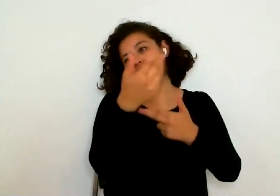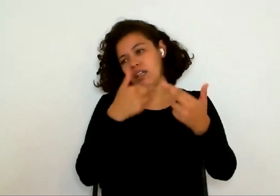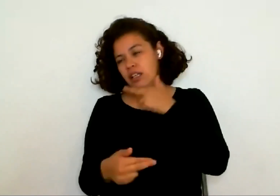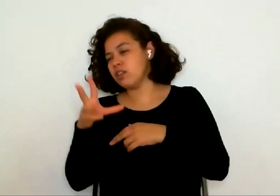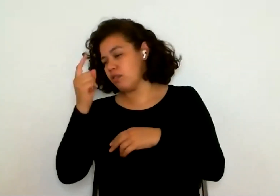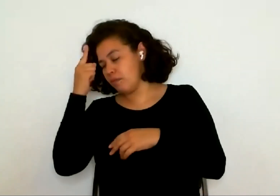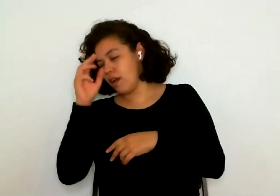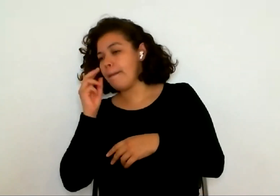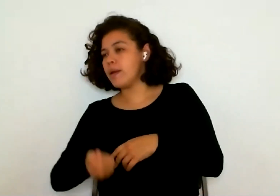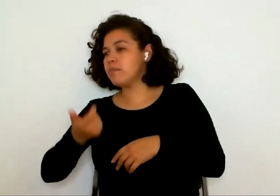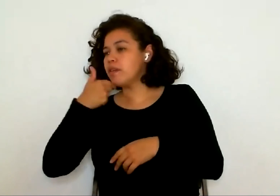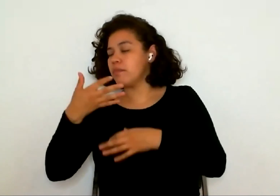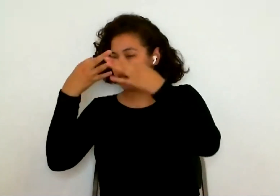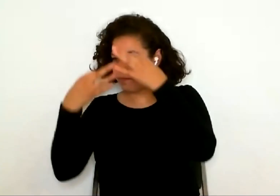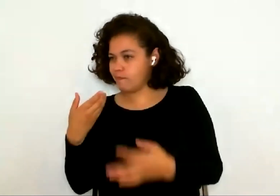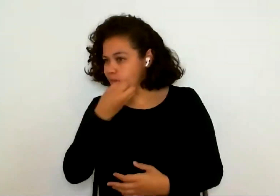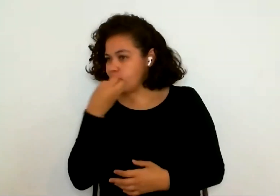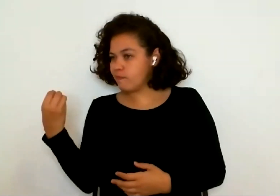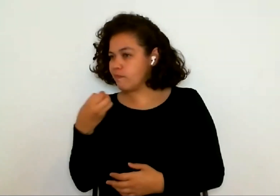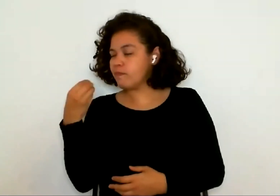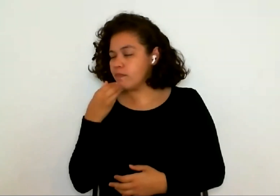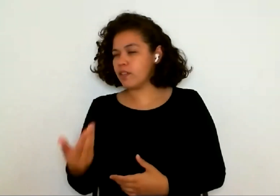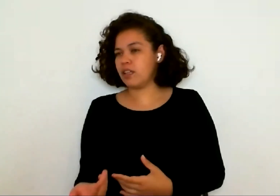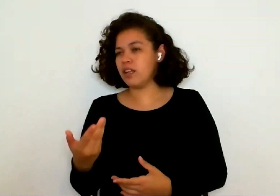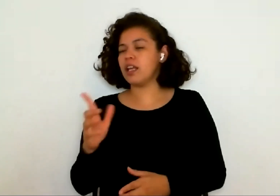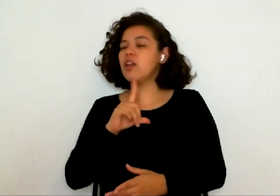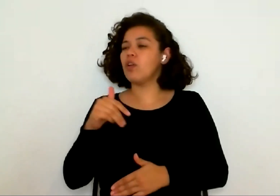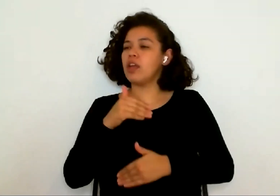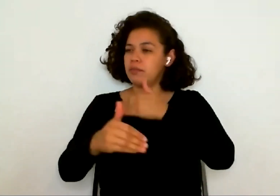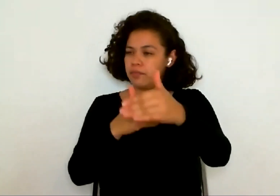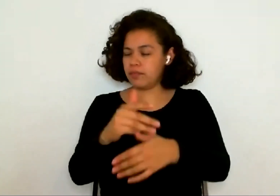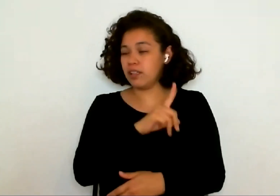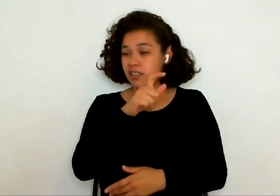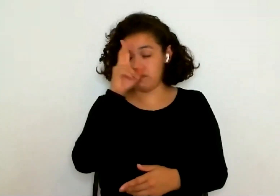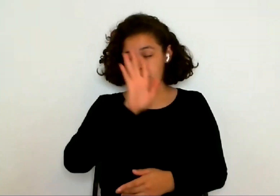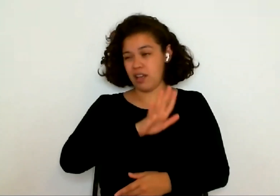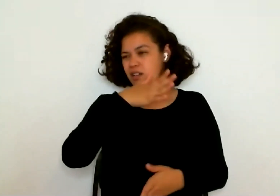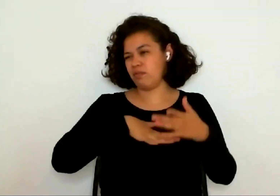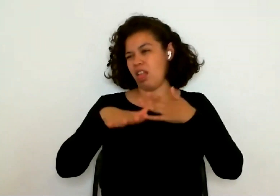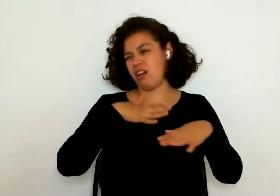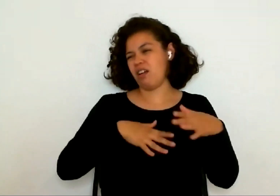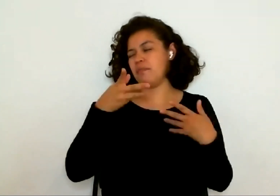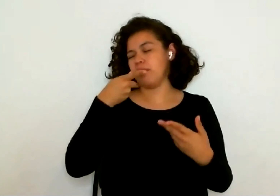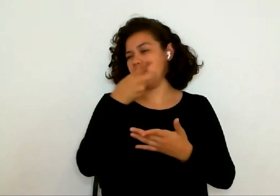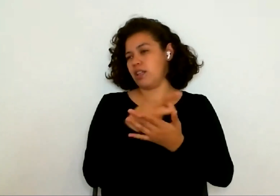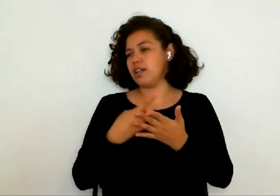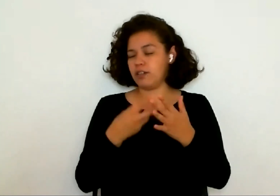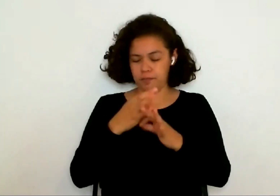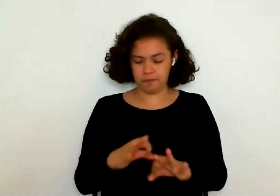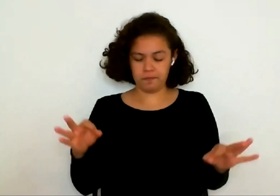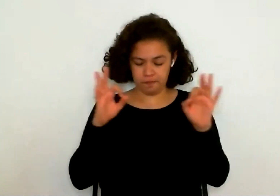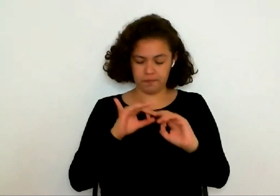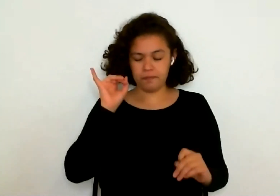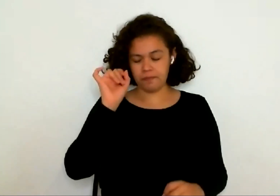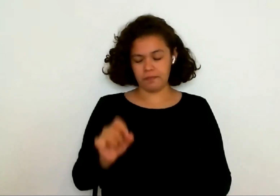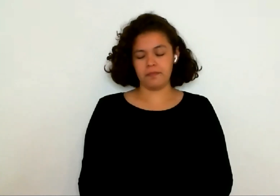Entonces, esta es la parte de que aunque nos pareciera un poco tedioso, es importante este diseño, ¿no? Y